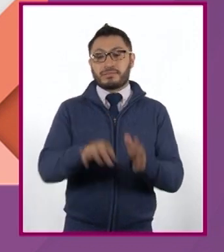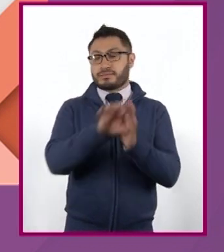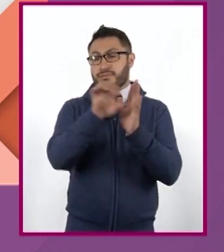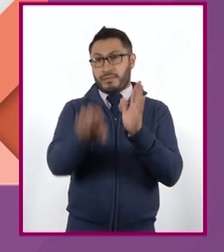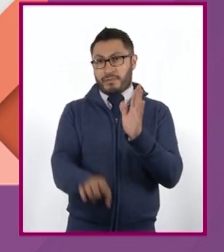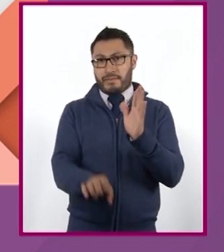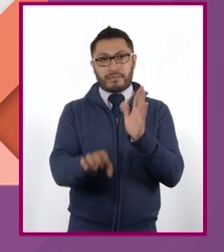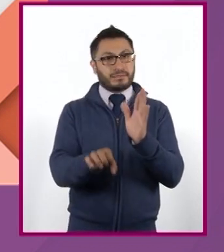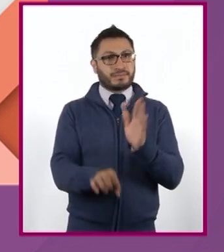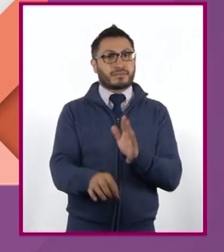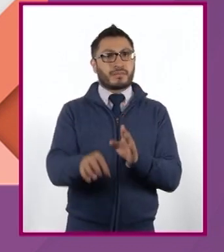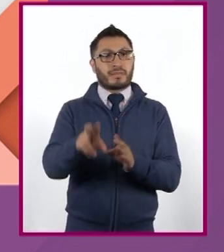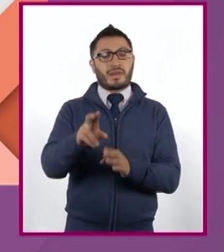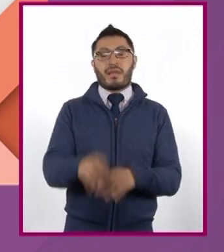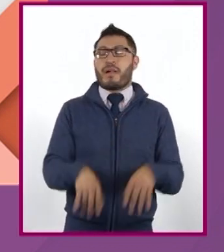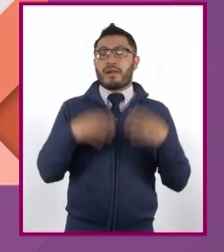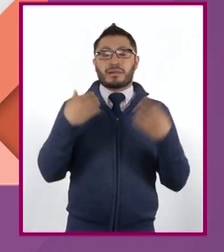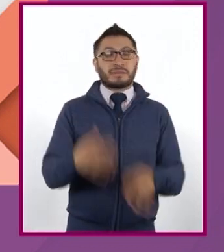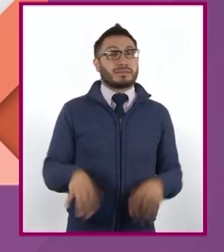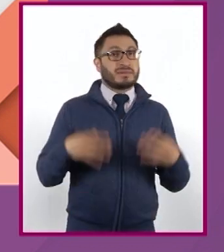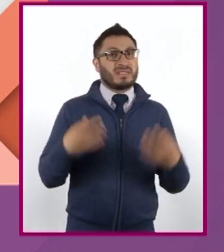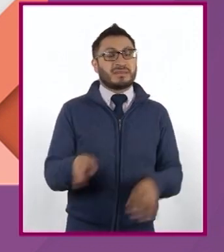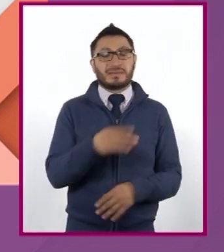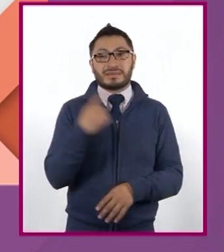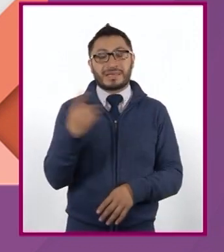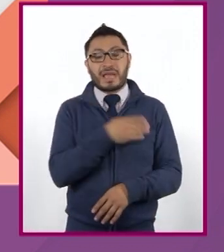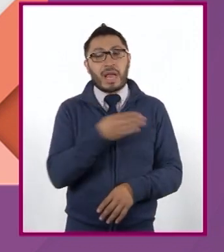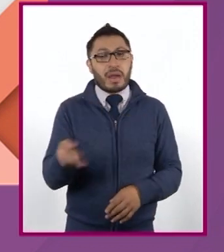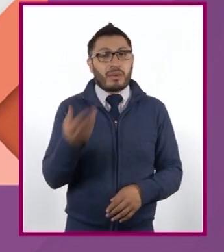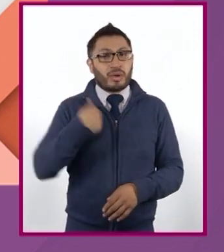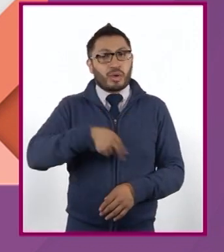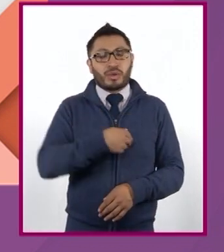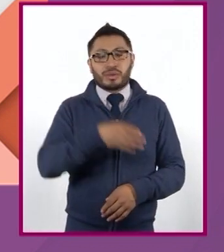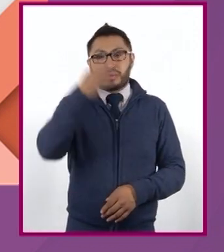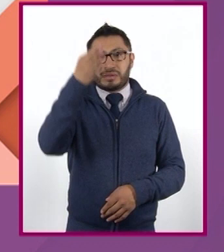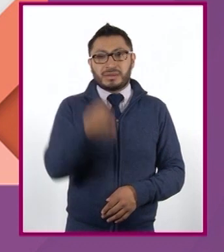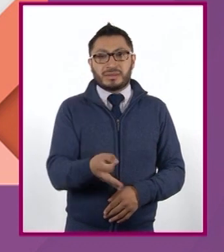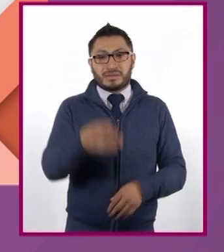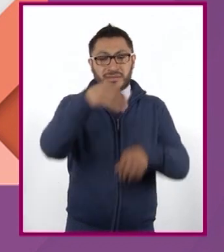Ejemplo, menos mal que hemos seguido estas recomendaciones.